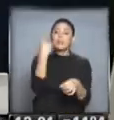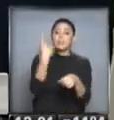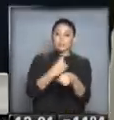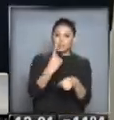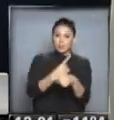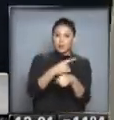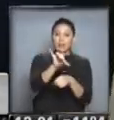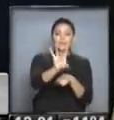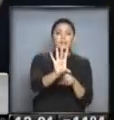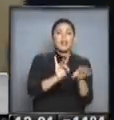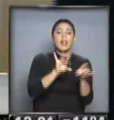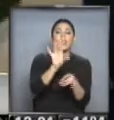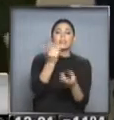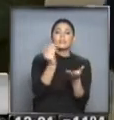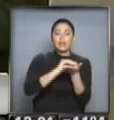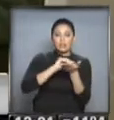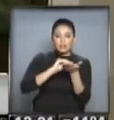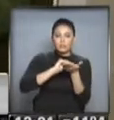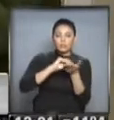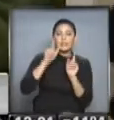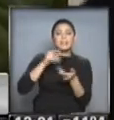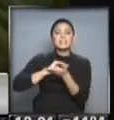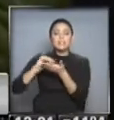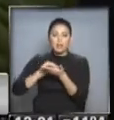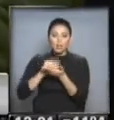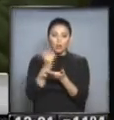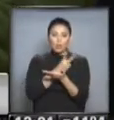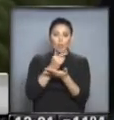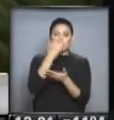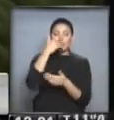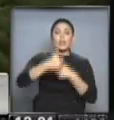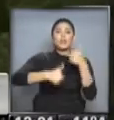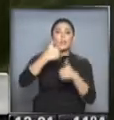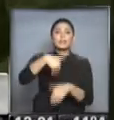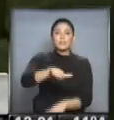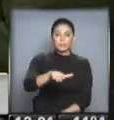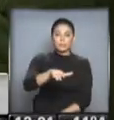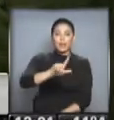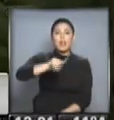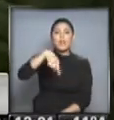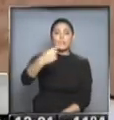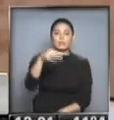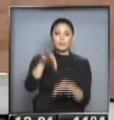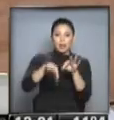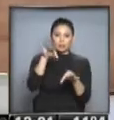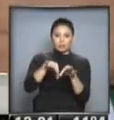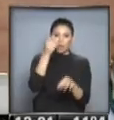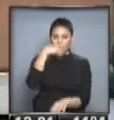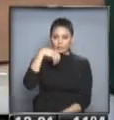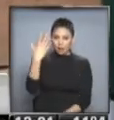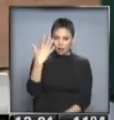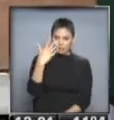a la preselección de los candidatos a diputados y senadores nacionales que competirán entre sí en los comicios del 27 de octubre.